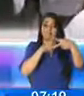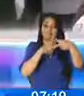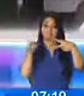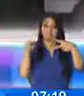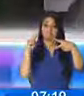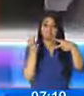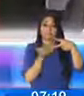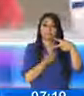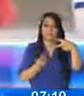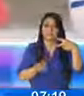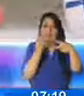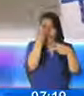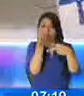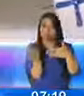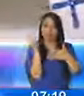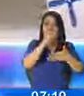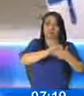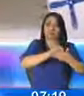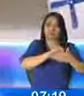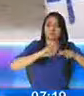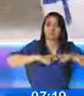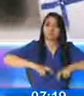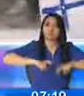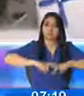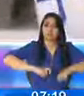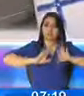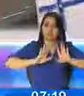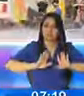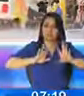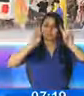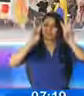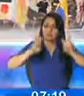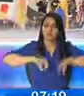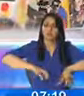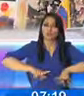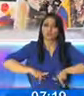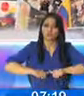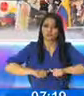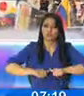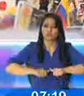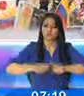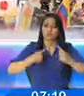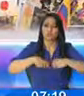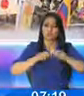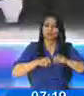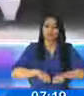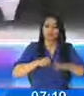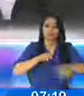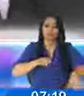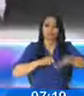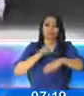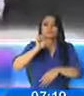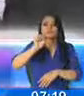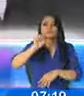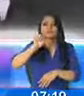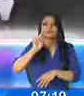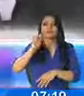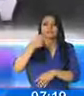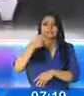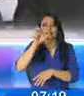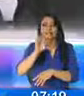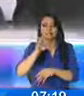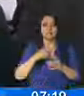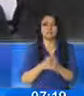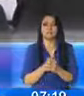vicepresidente al instrucción fiscal dentro de la investigación de supuestas irregularidades en la adjudicación del bloque singue que de acuerdo al código